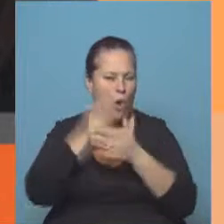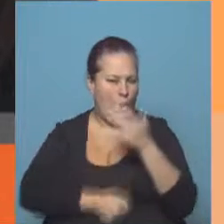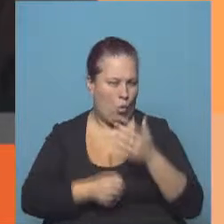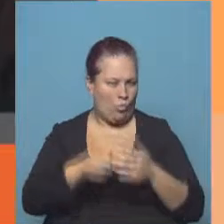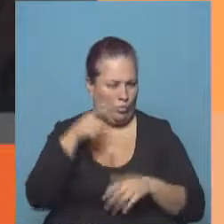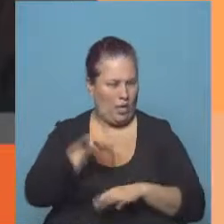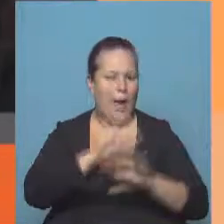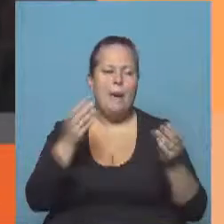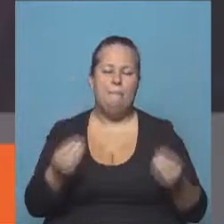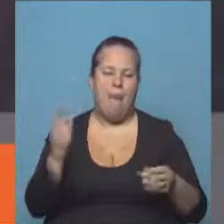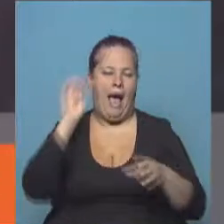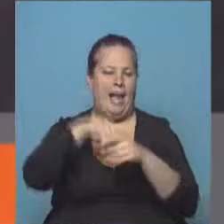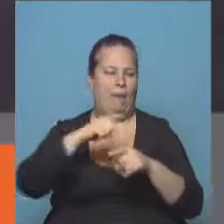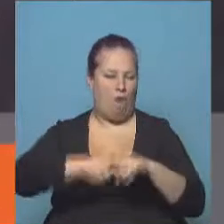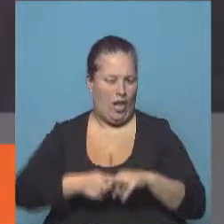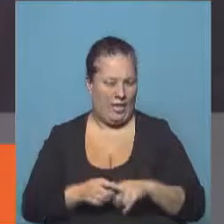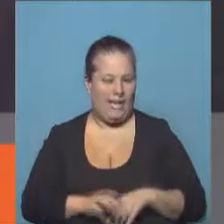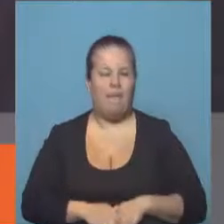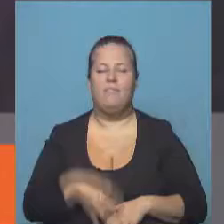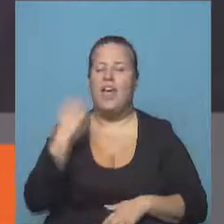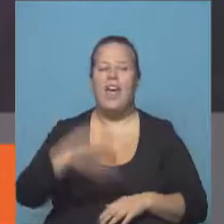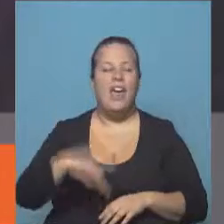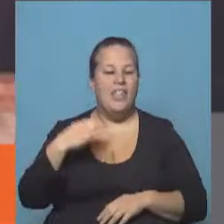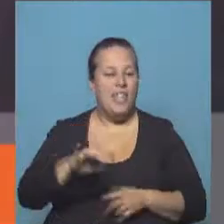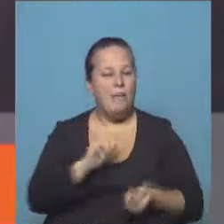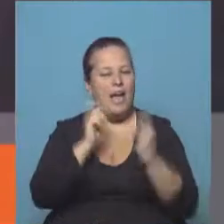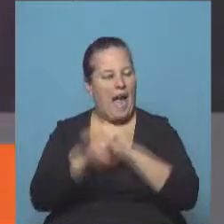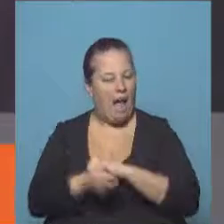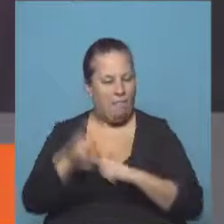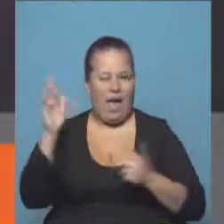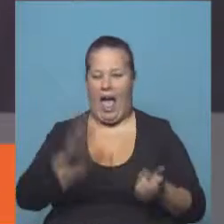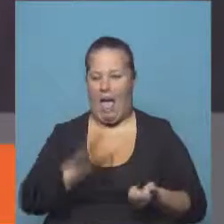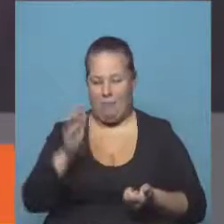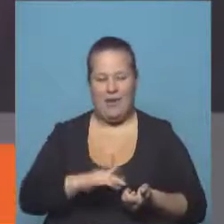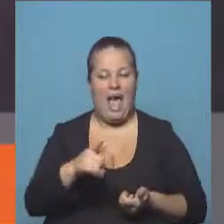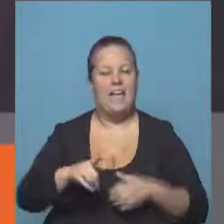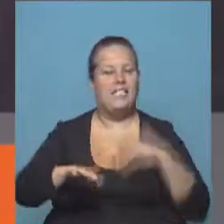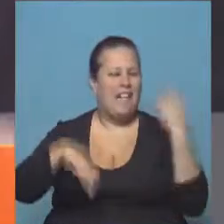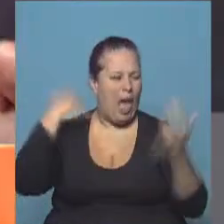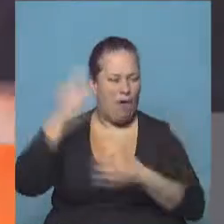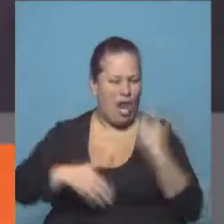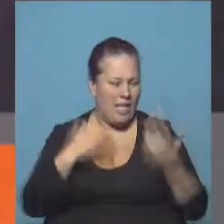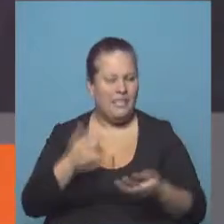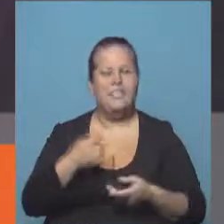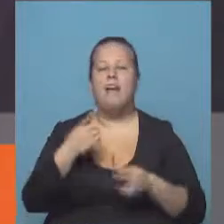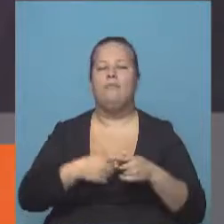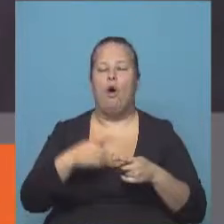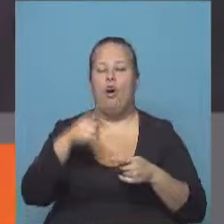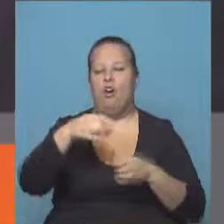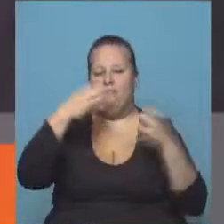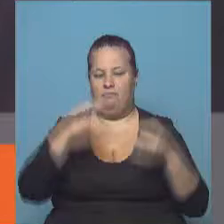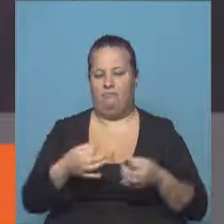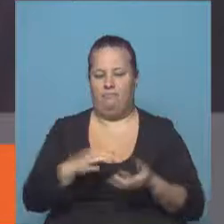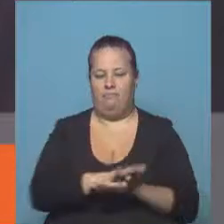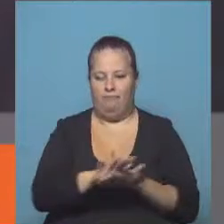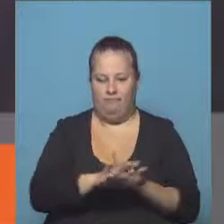la barbarie para ingresar a la política. Debemos sustituir la amenaza y la violencia por la disidencia y la